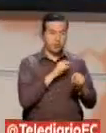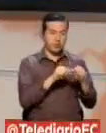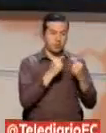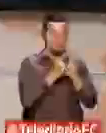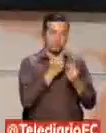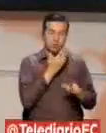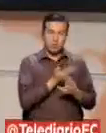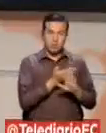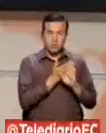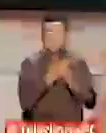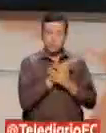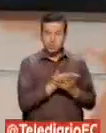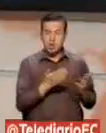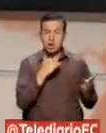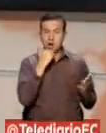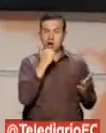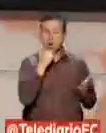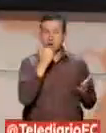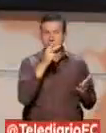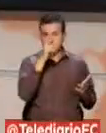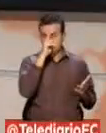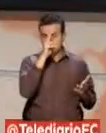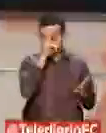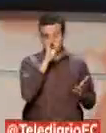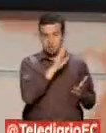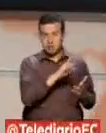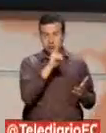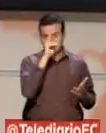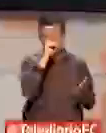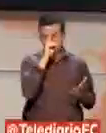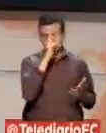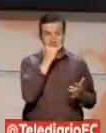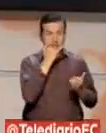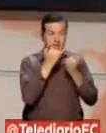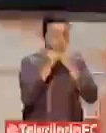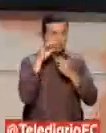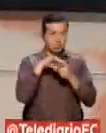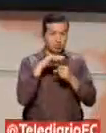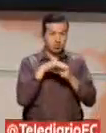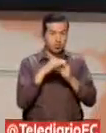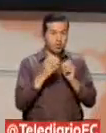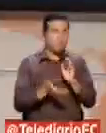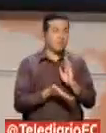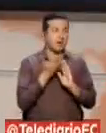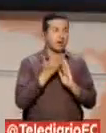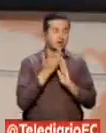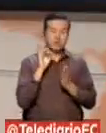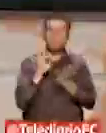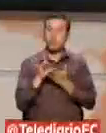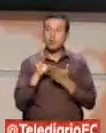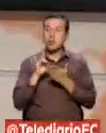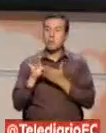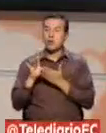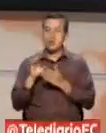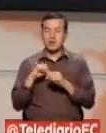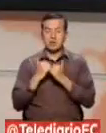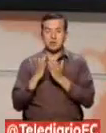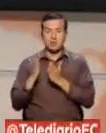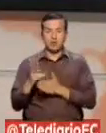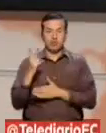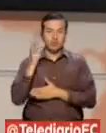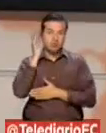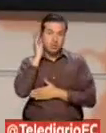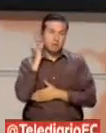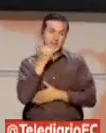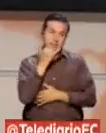plantea una forma en la que elevar el número de votos necesario para destituirle de alguna manera